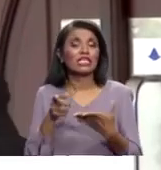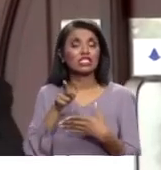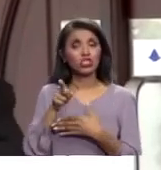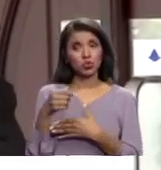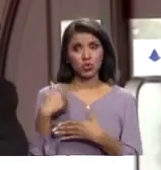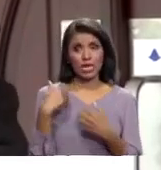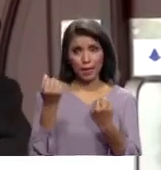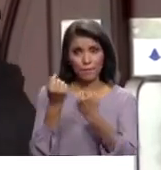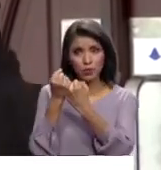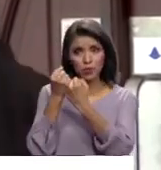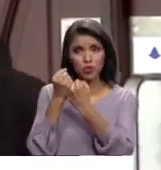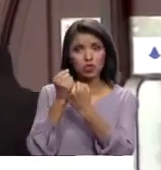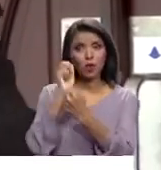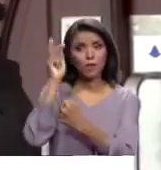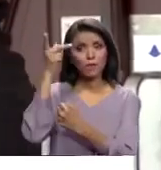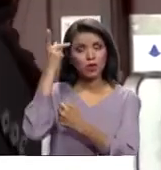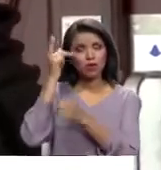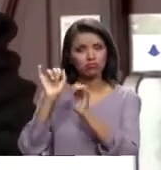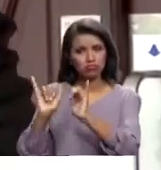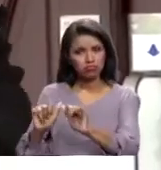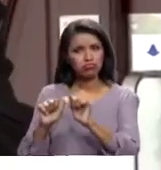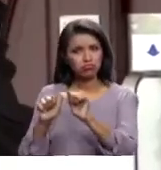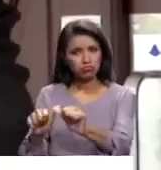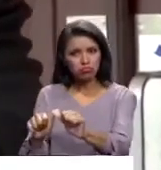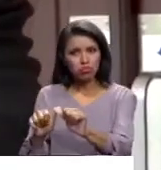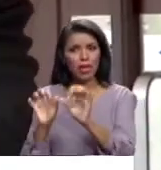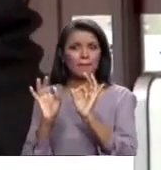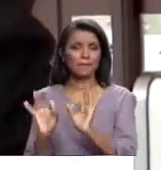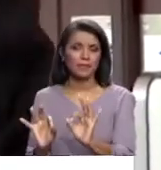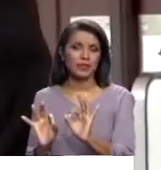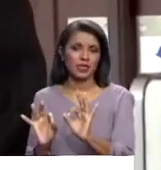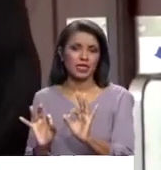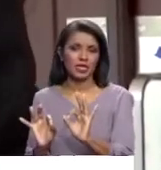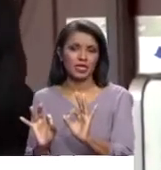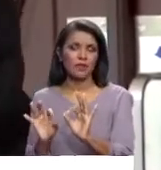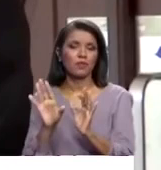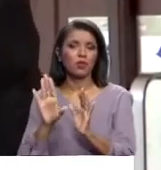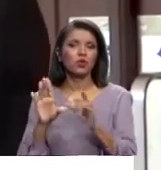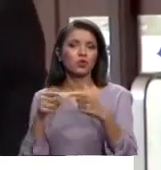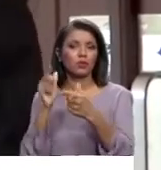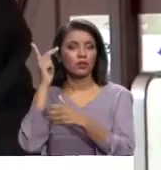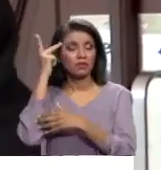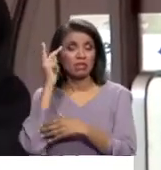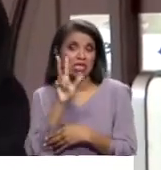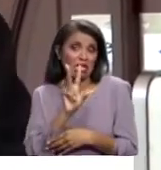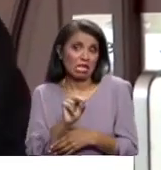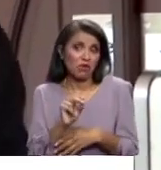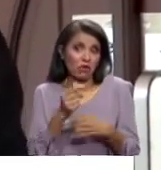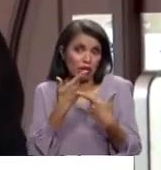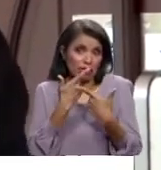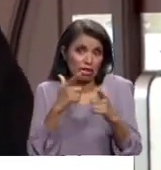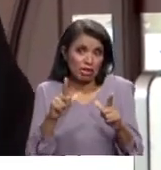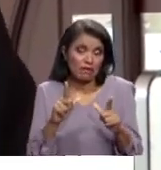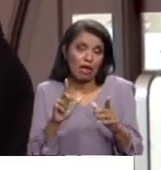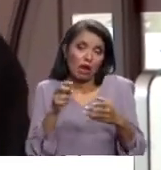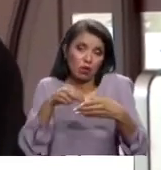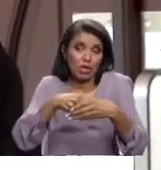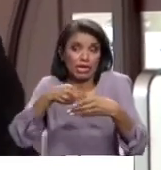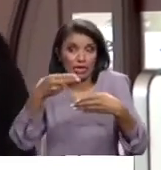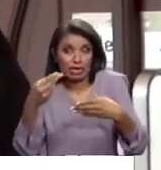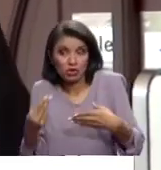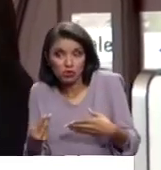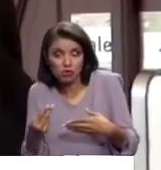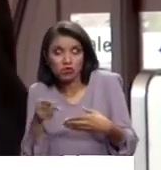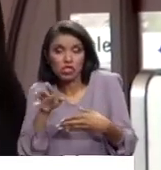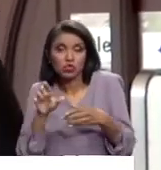tienes afiliación política partidista, en buena hora, milita y postúlate por tu partido. Y el que no, bueno, que renuncie a su partido político y